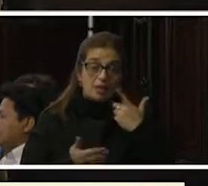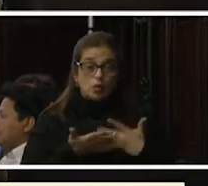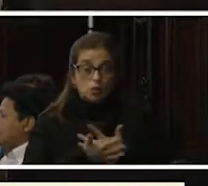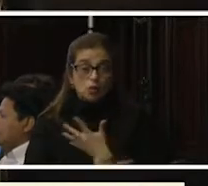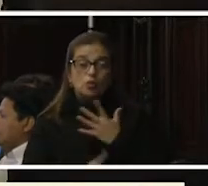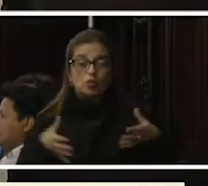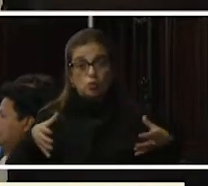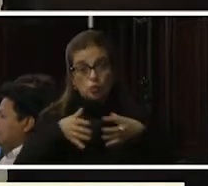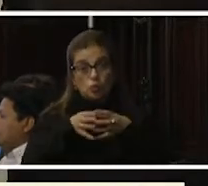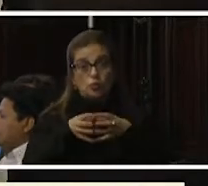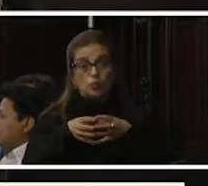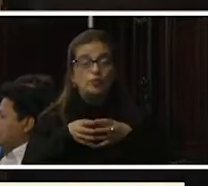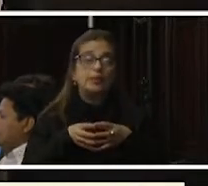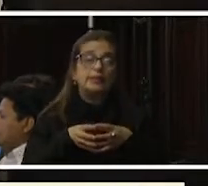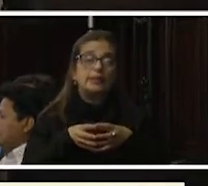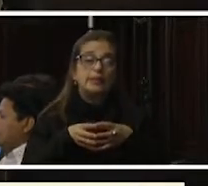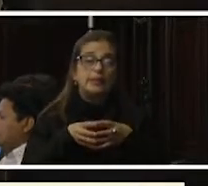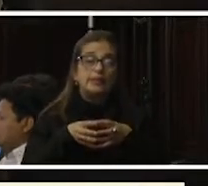grupos, las